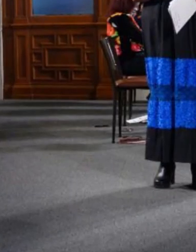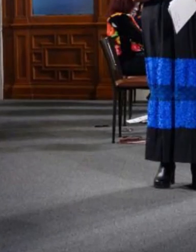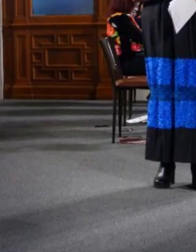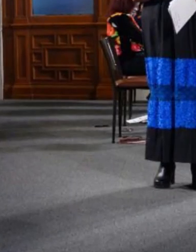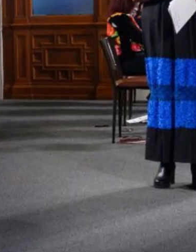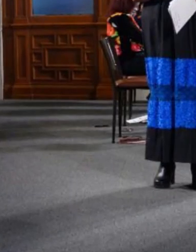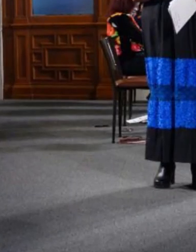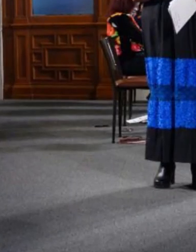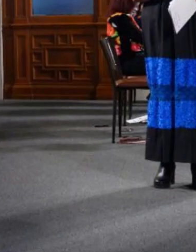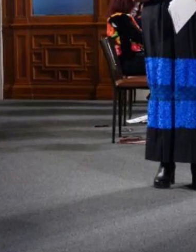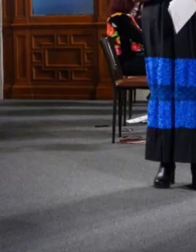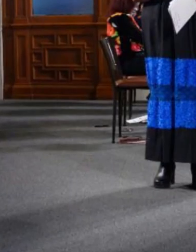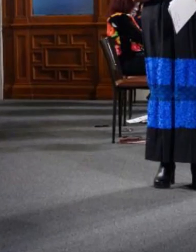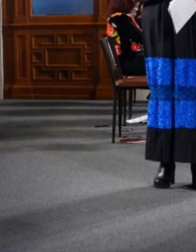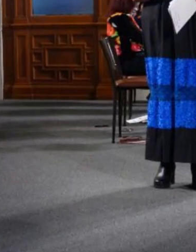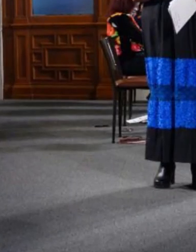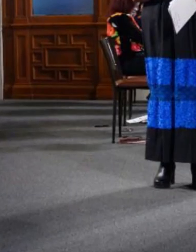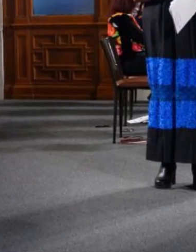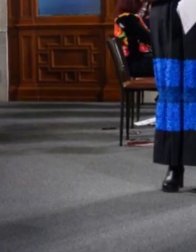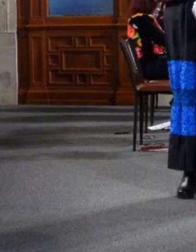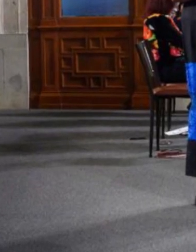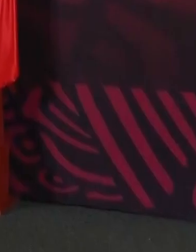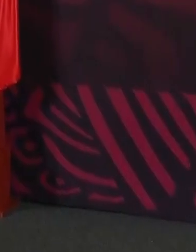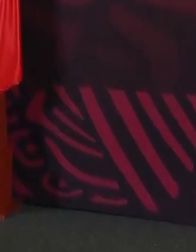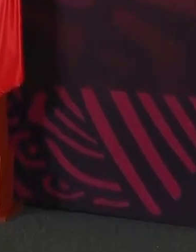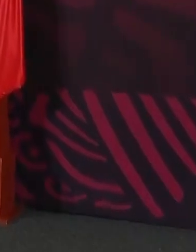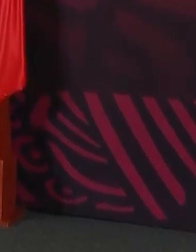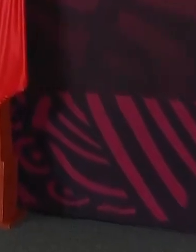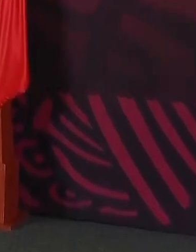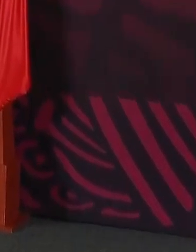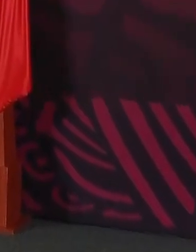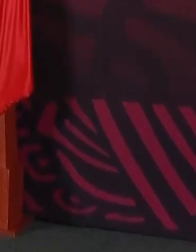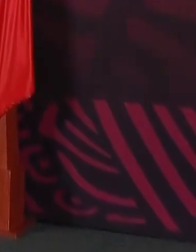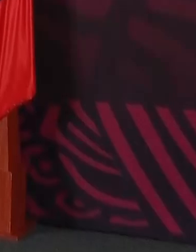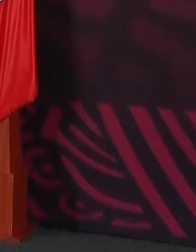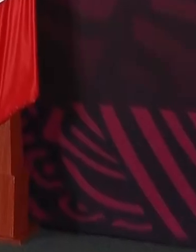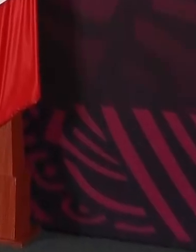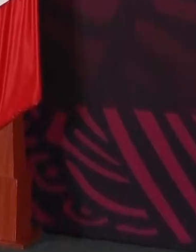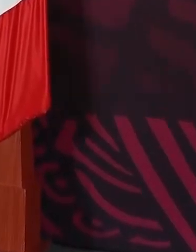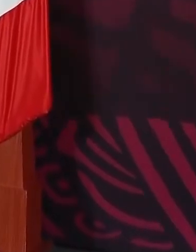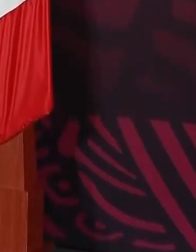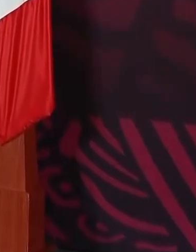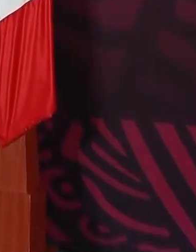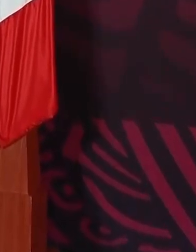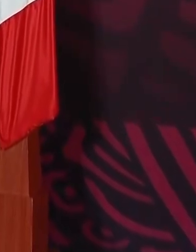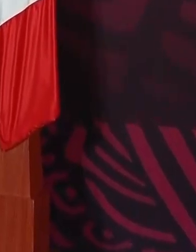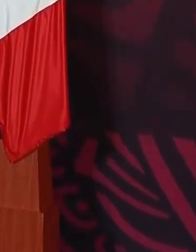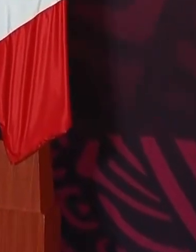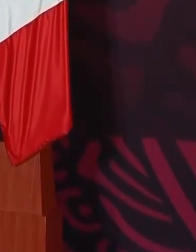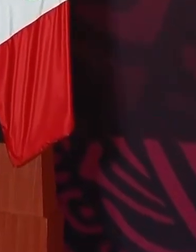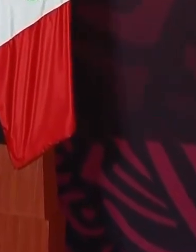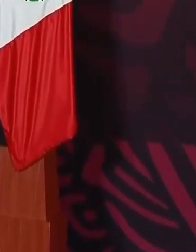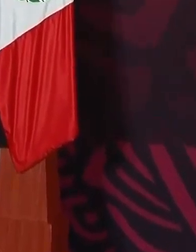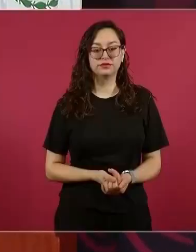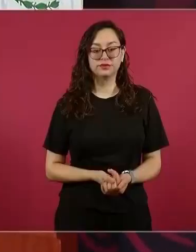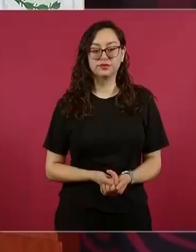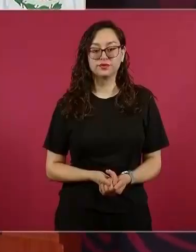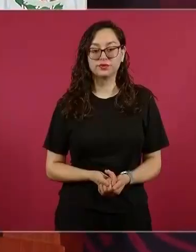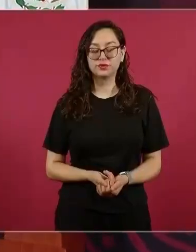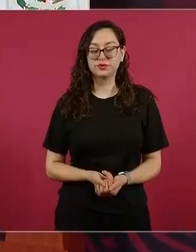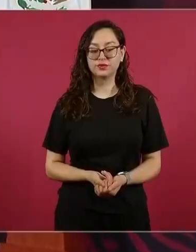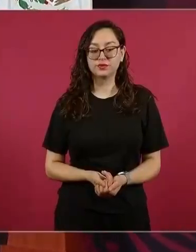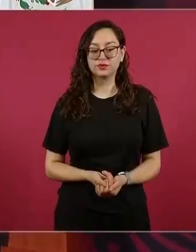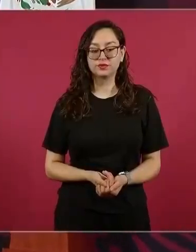Nos da mucho gusto que nos acompañen todos los servidores públicos que han trabajado en